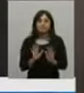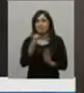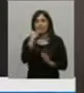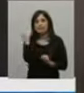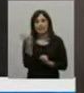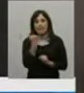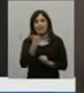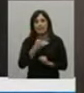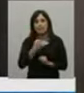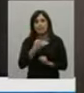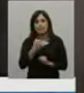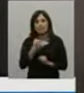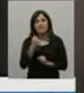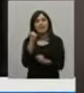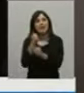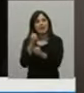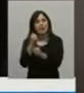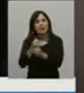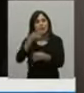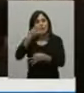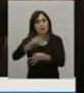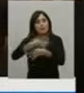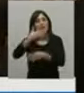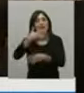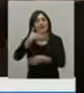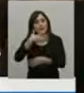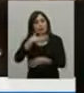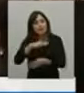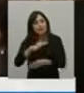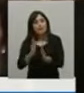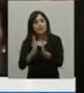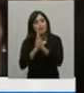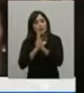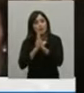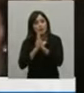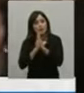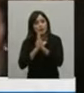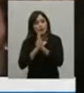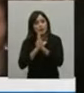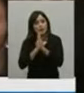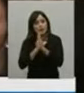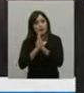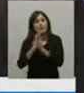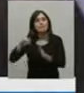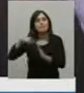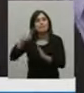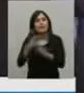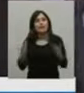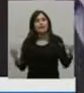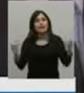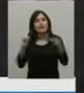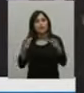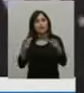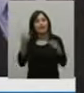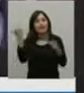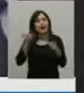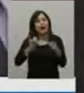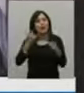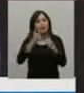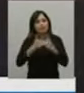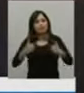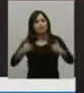y que depongan la actitud del paro. Los invito a que desde ya mañana, lo estoy esperando para charlar